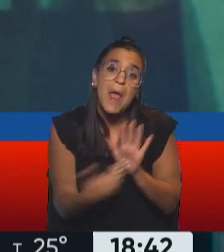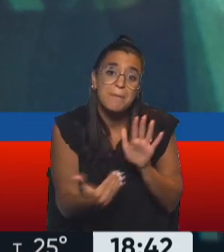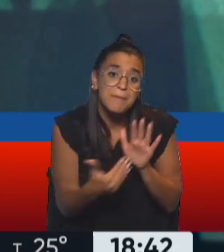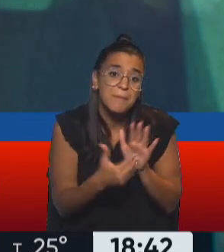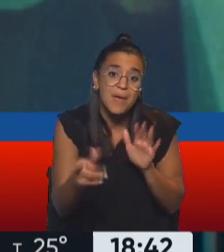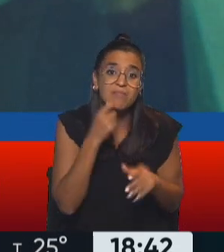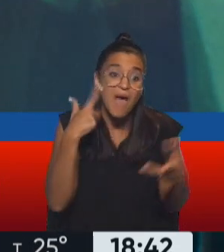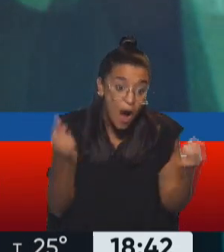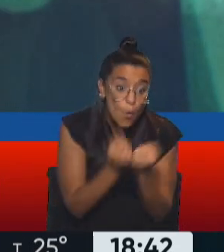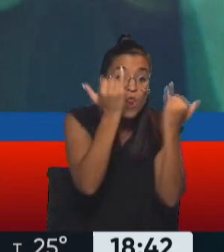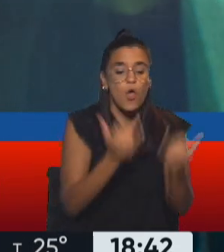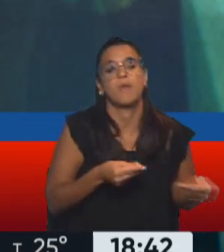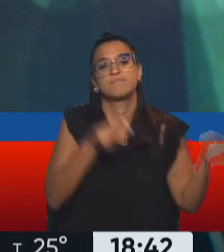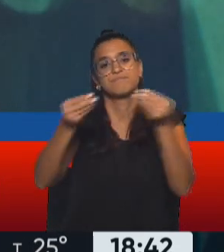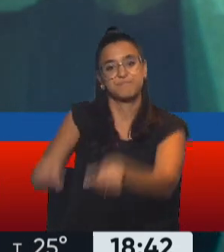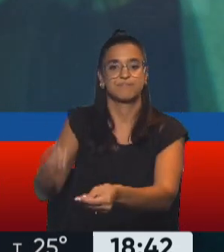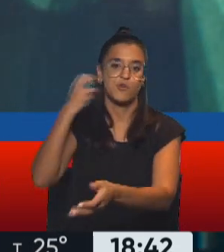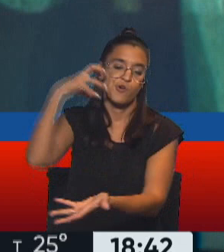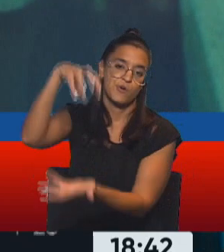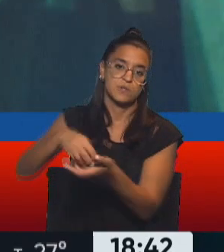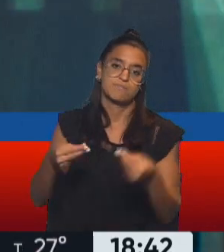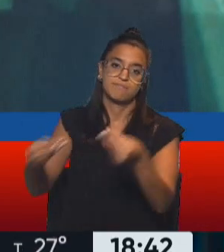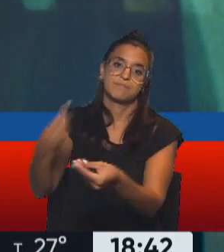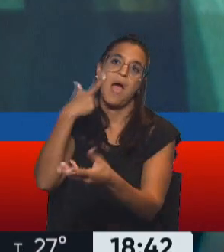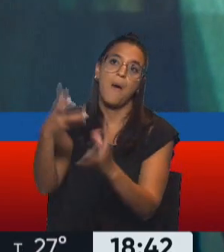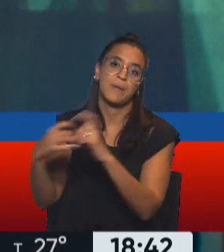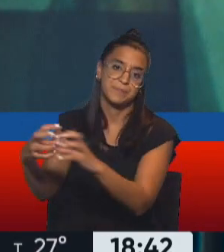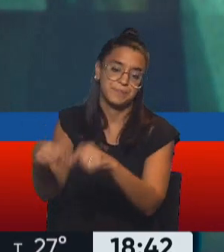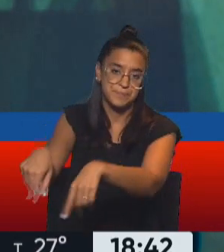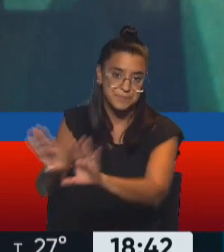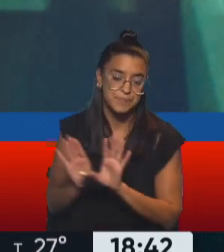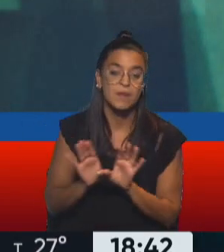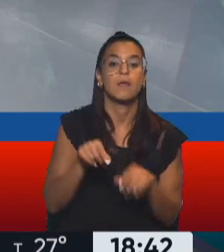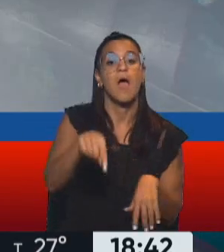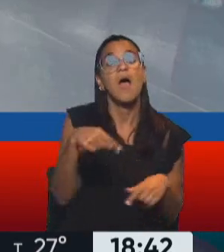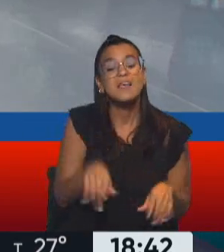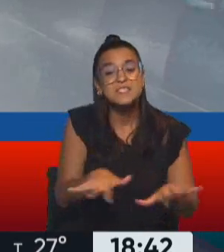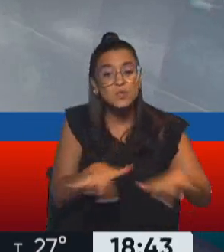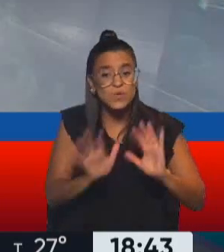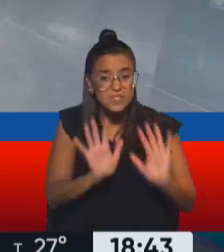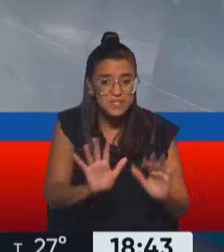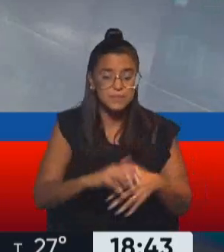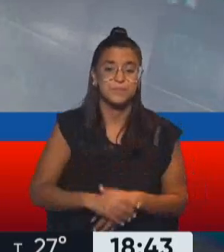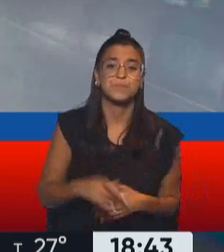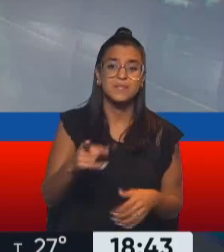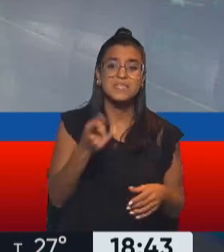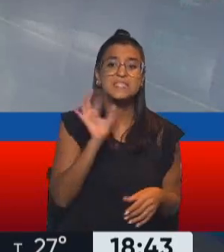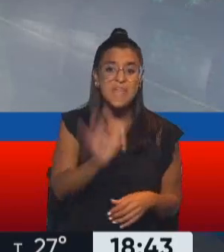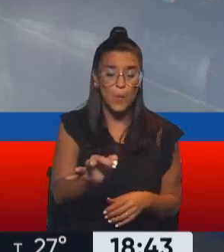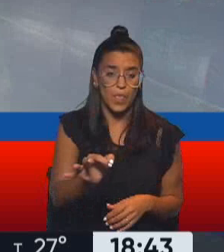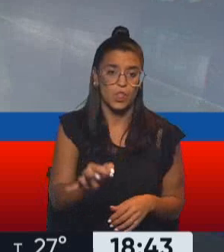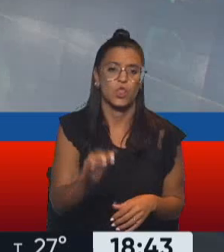de llegar a este preacuerdo con el FMI, así que más o menos tenemos este escenario. La reacción, teniendo en